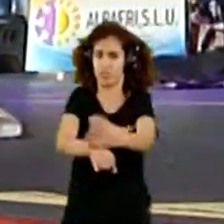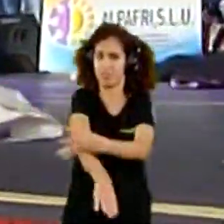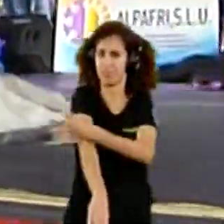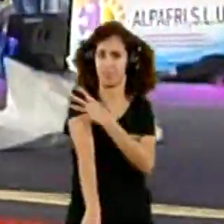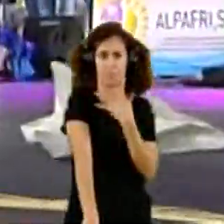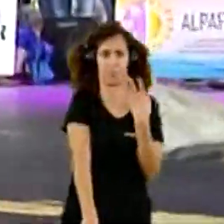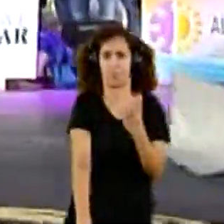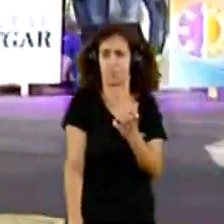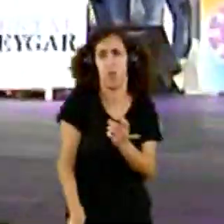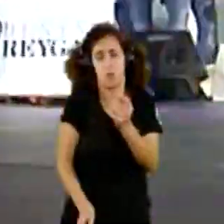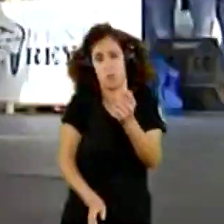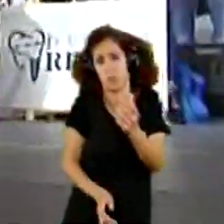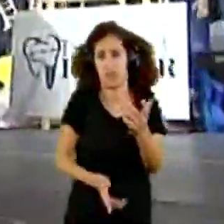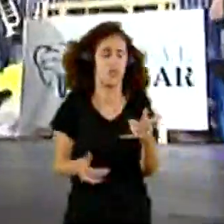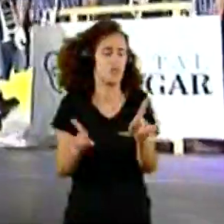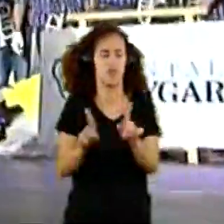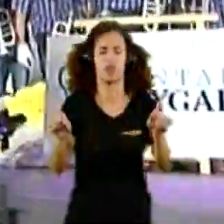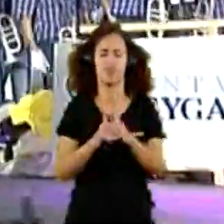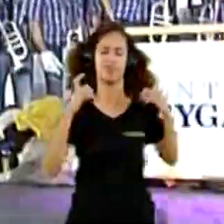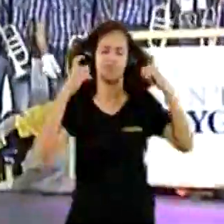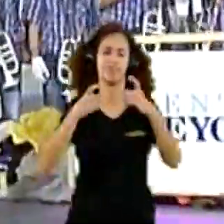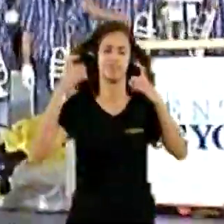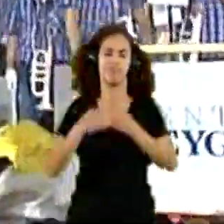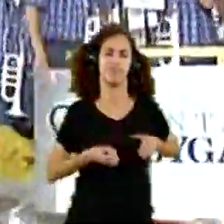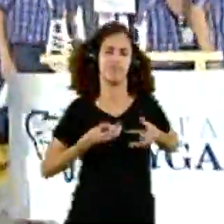jugaré sucio para conquistarte.